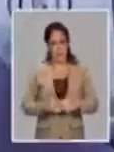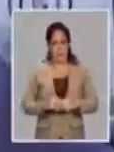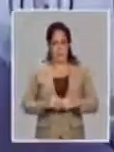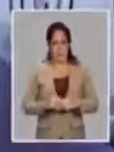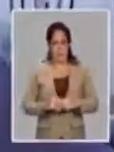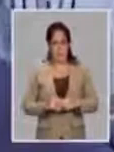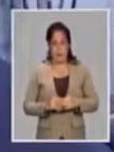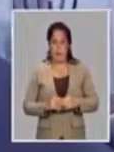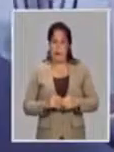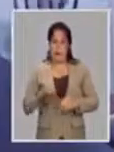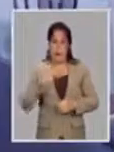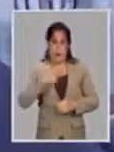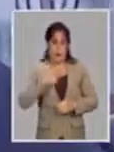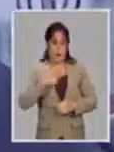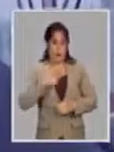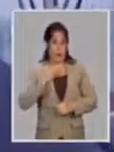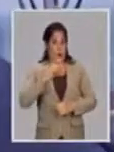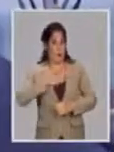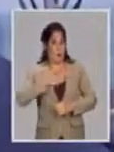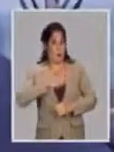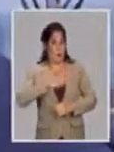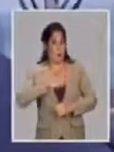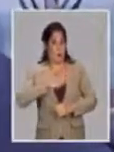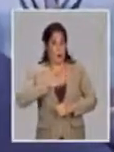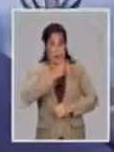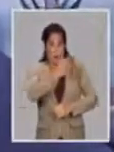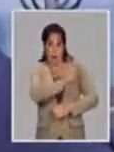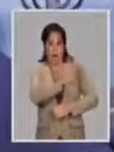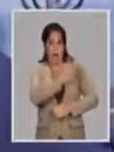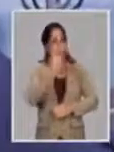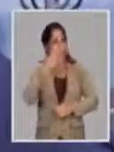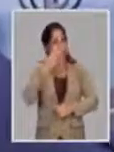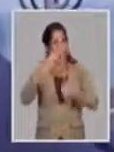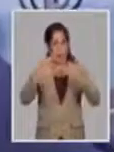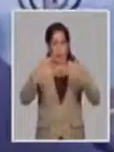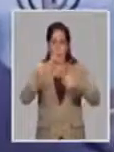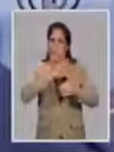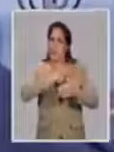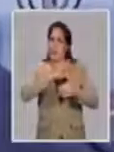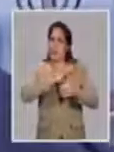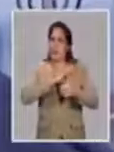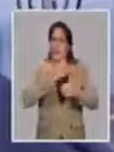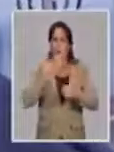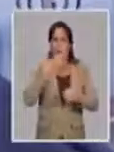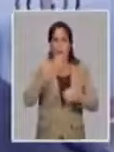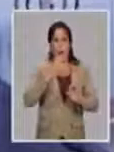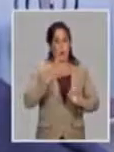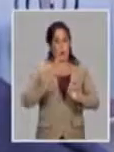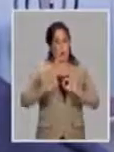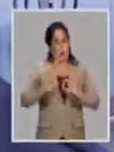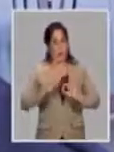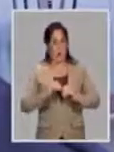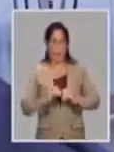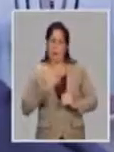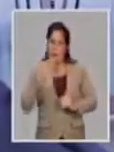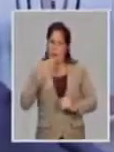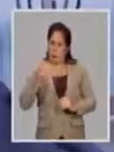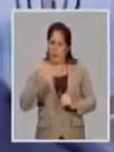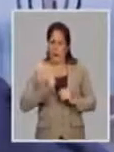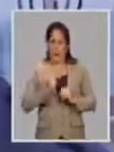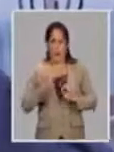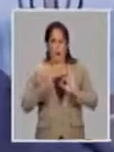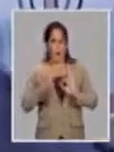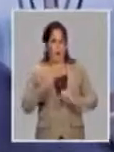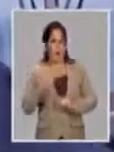del coronavirus. Creo que es un paso de avance. Ya por lo menos nos sentimos un poco más seguros y